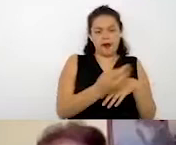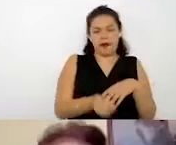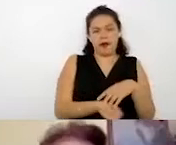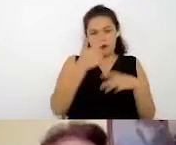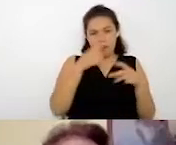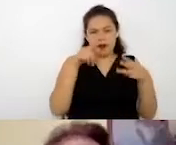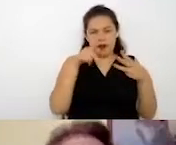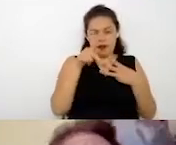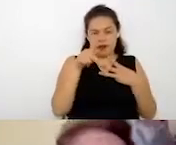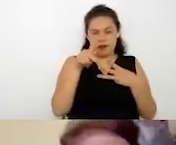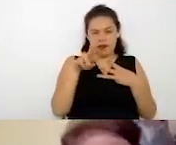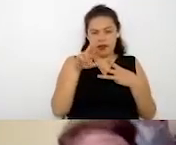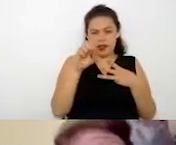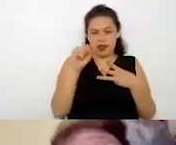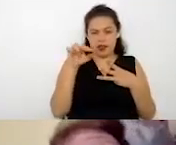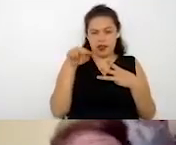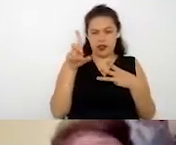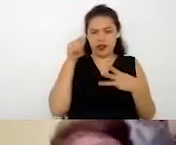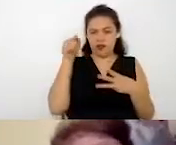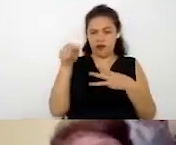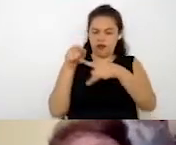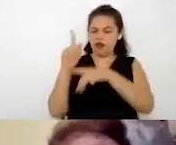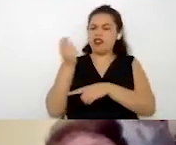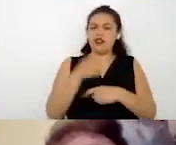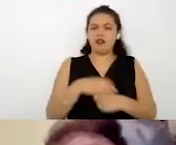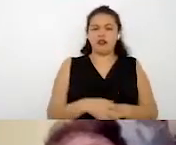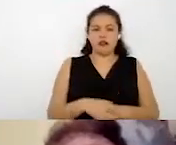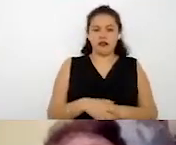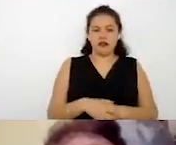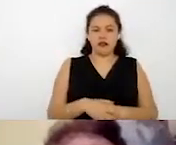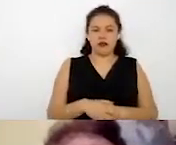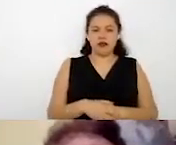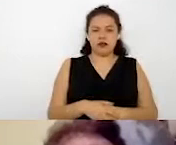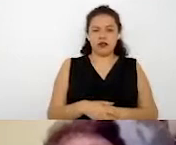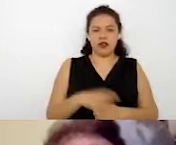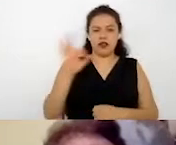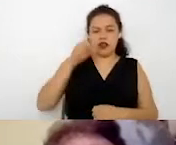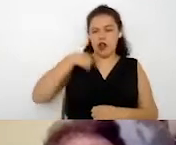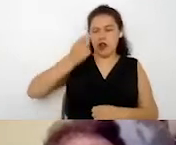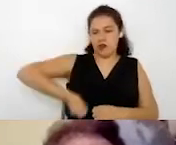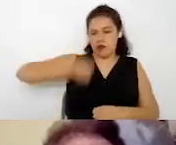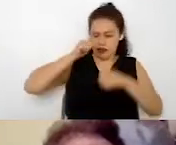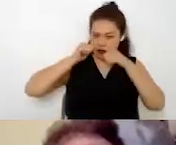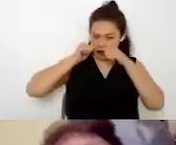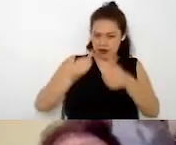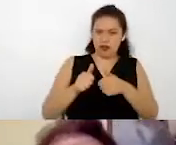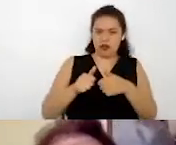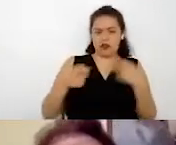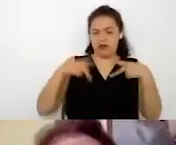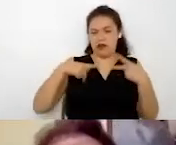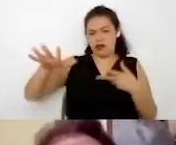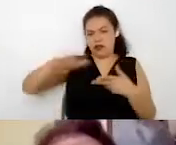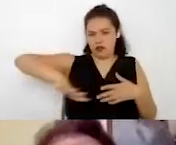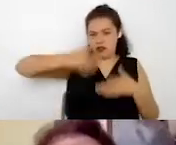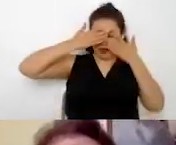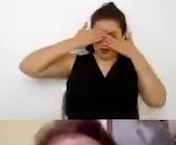directa. ¿A qué me refiero con esto? Ya sea yo como primer respondiente o la víctima misma, si está